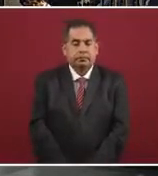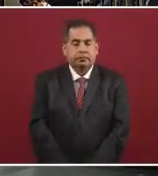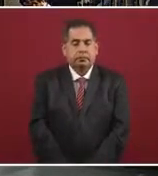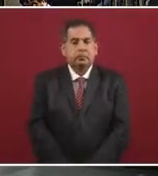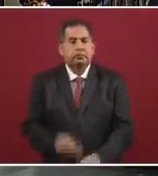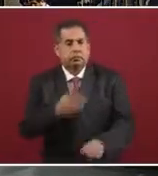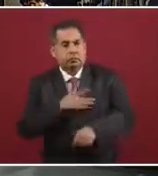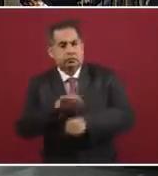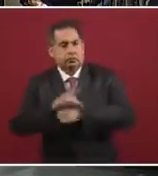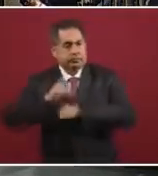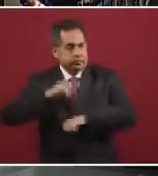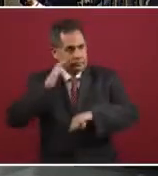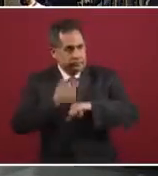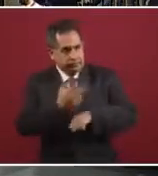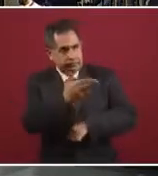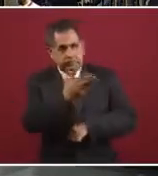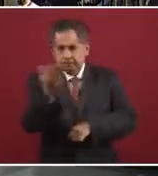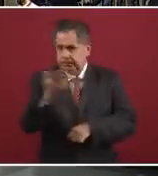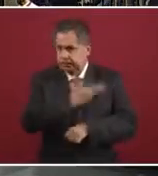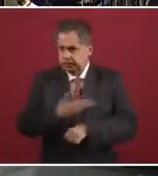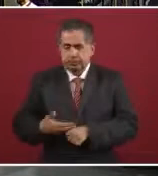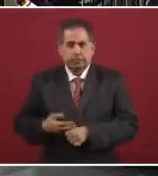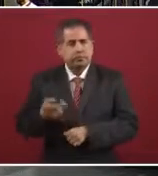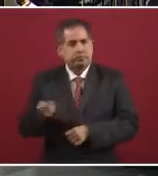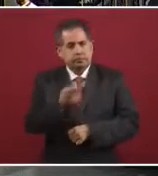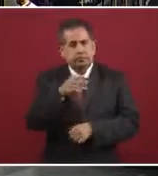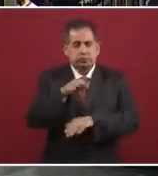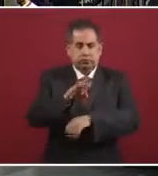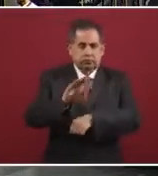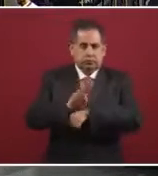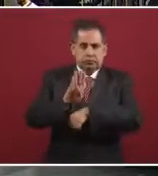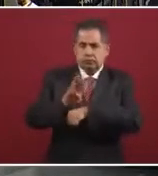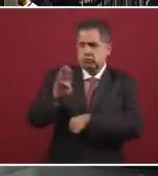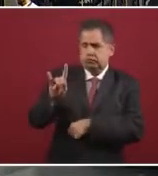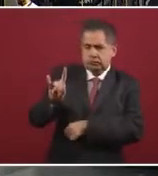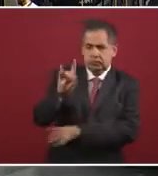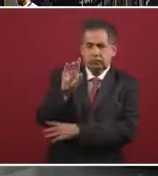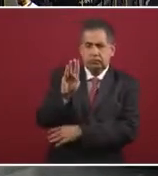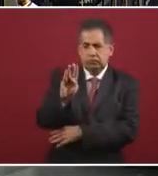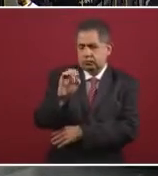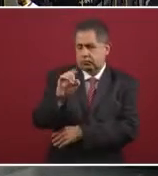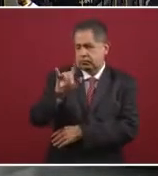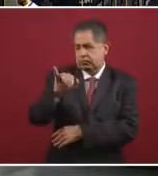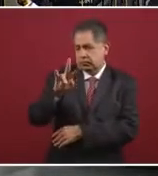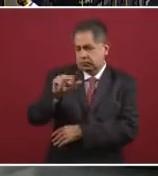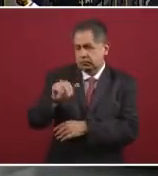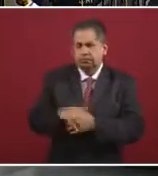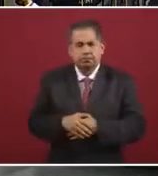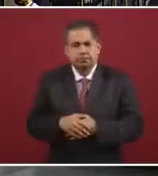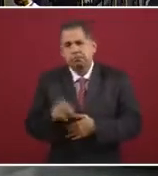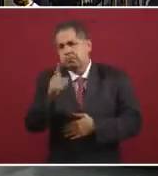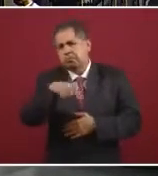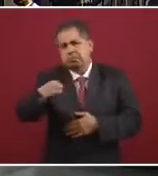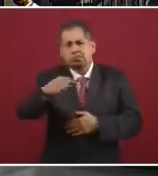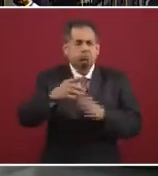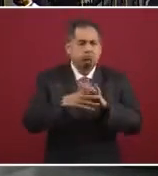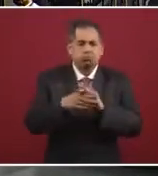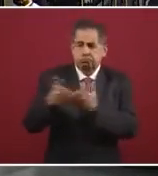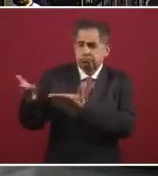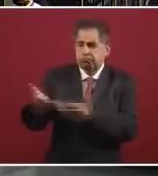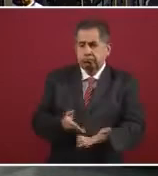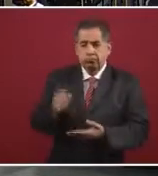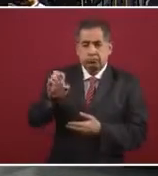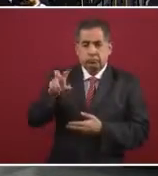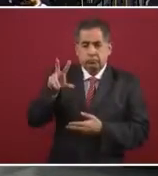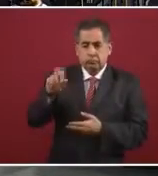Buen día, canciller. Presidente, preguntarle sobre el caso de Bolivia. Ya recibió, ustedes ofrecen asilo a Evo Morales, ya recibió